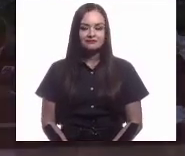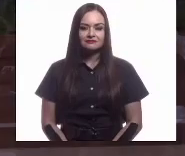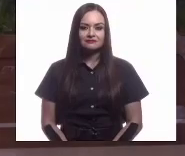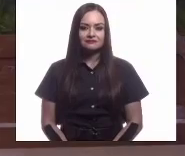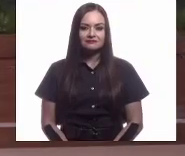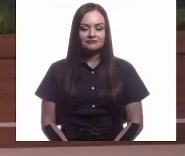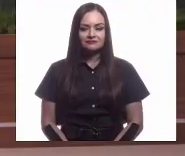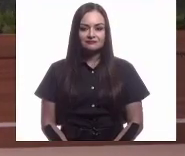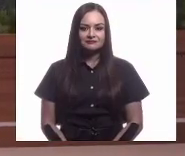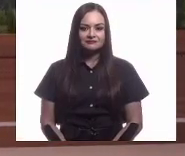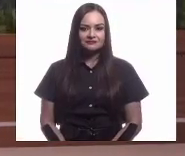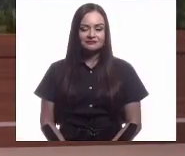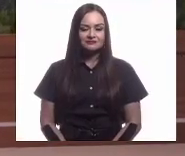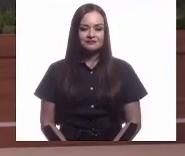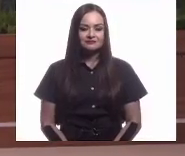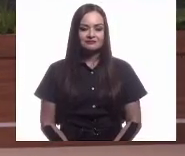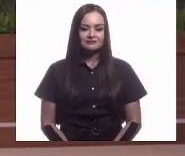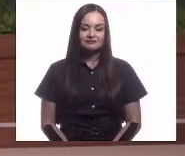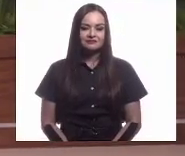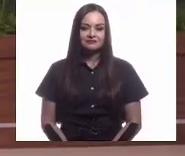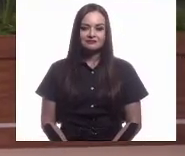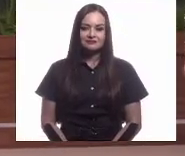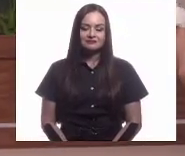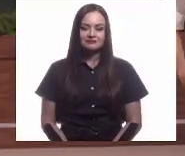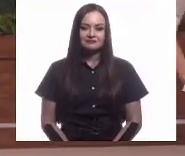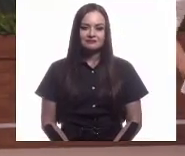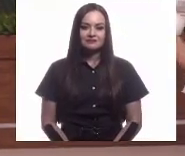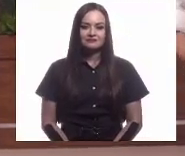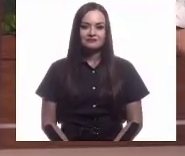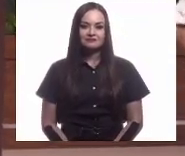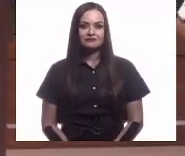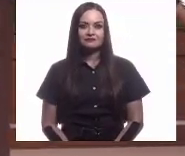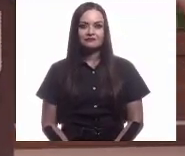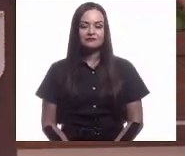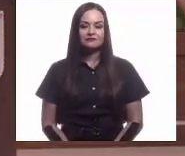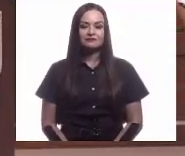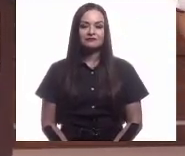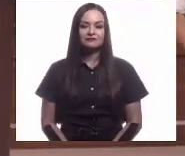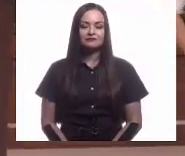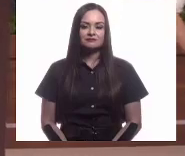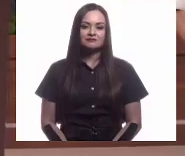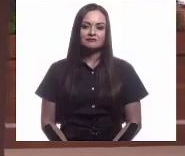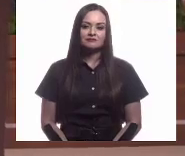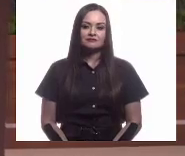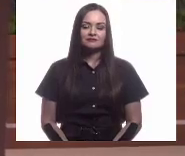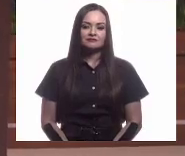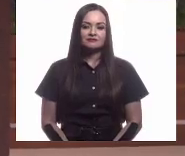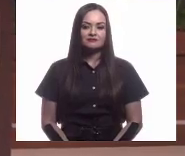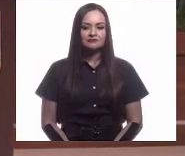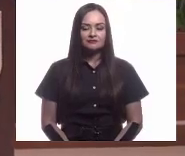Felicidades. Felicidades. No se me vayan, no se me vayan. Espérenme. Felicidades, amiguita.